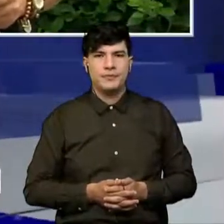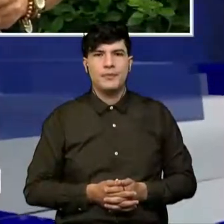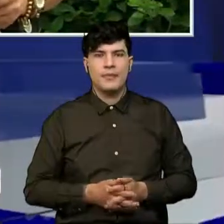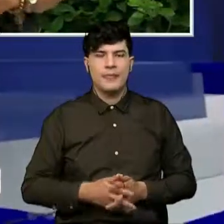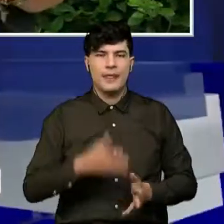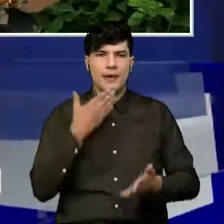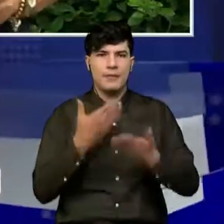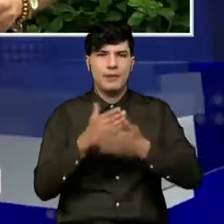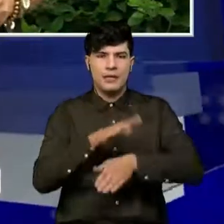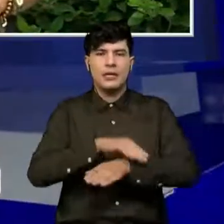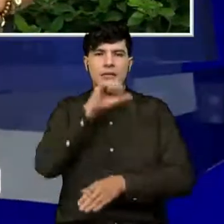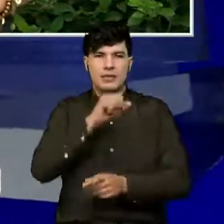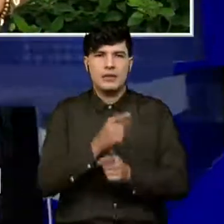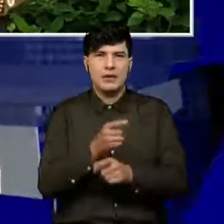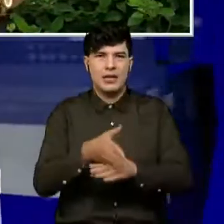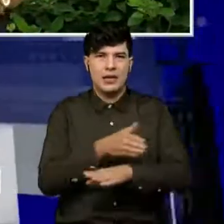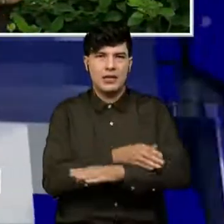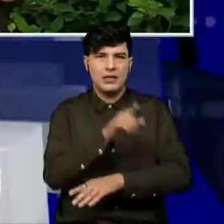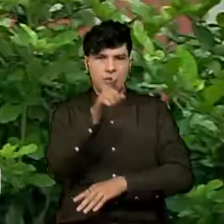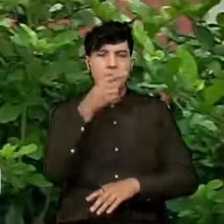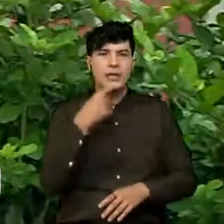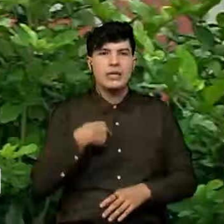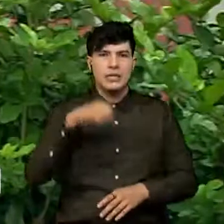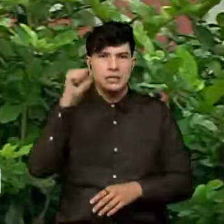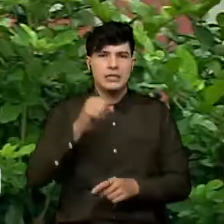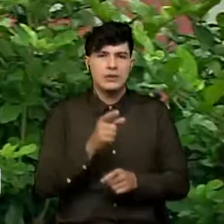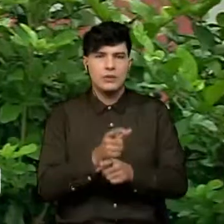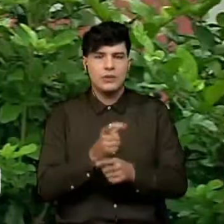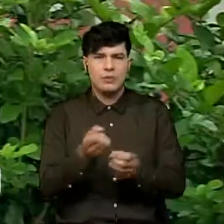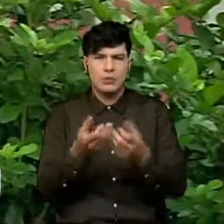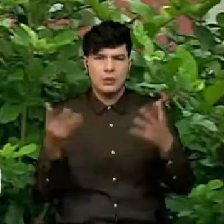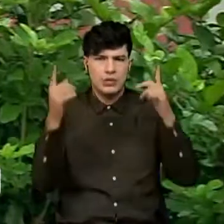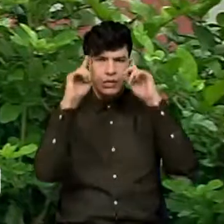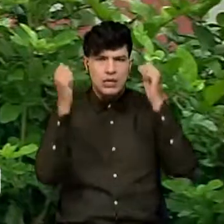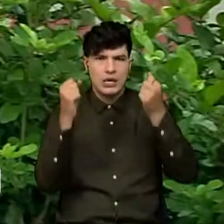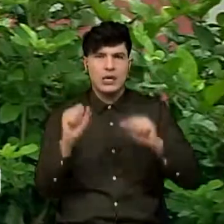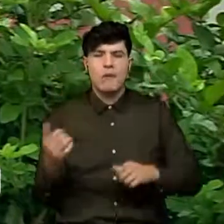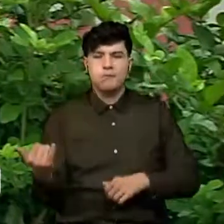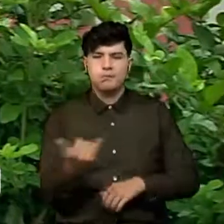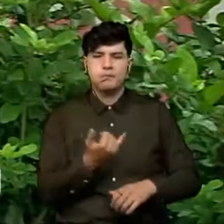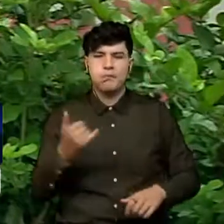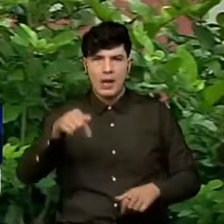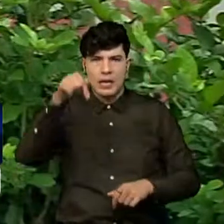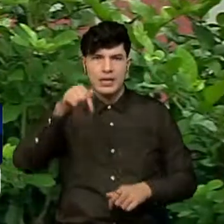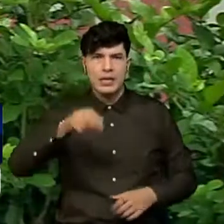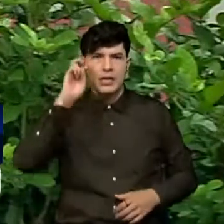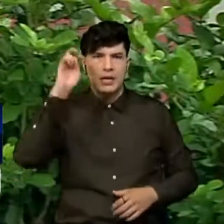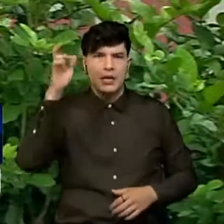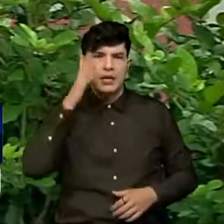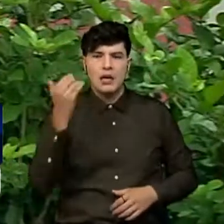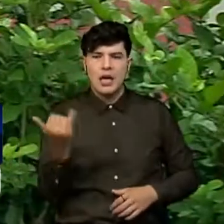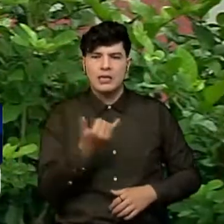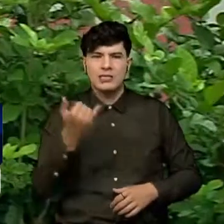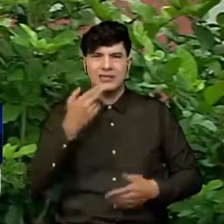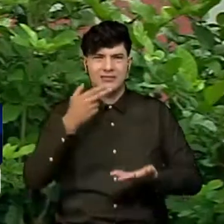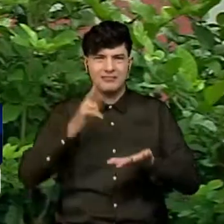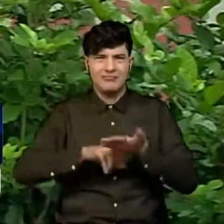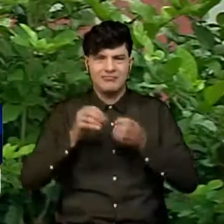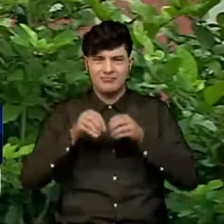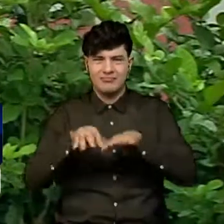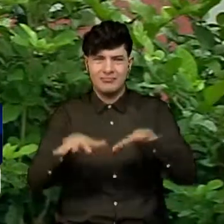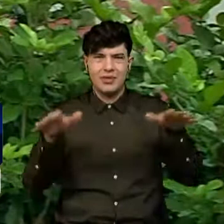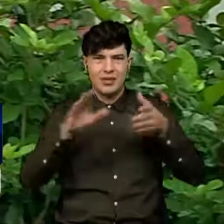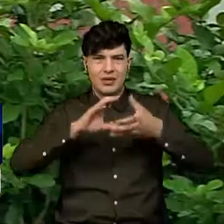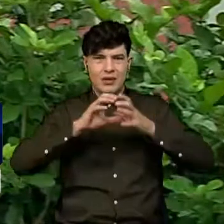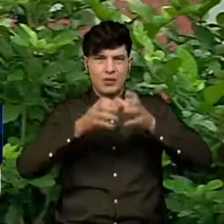buenas tardes así es como lo acaba de señalar tensión preocupación es lo que hay en norte de santander frente a esos comunicados que